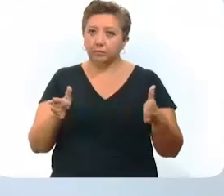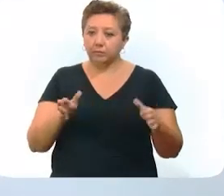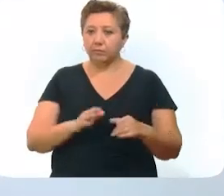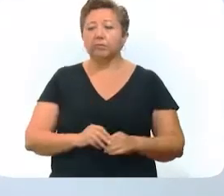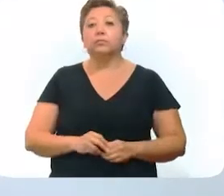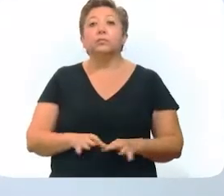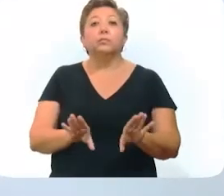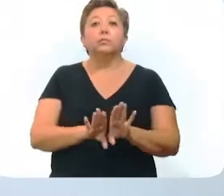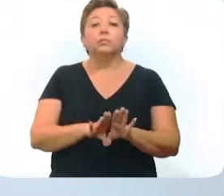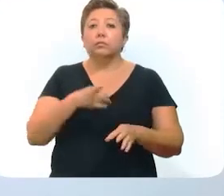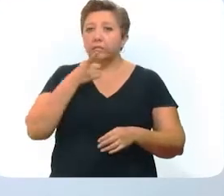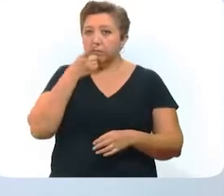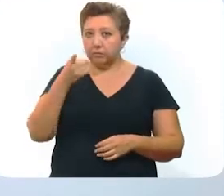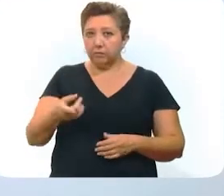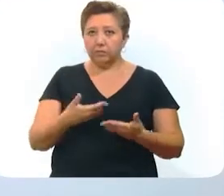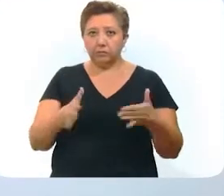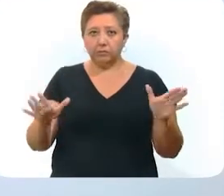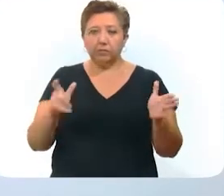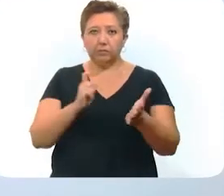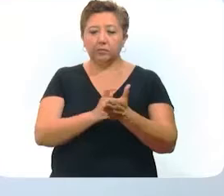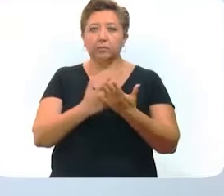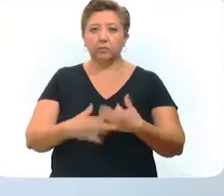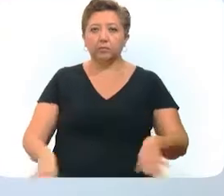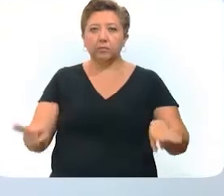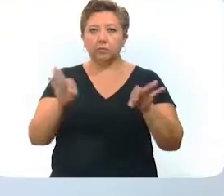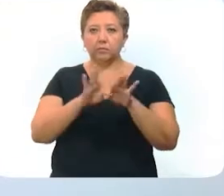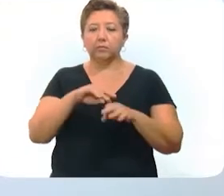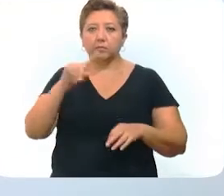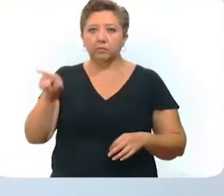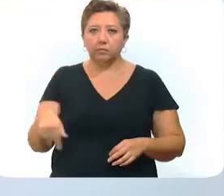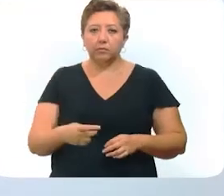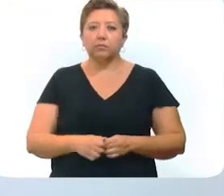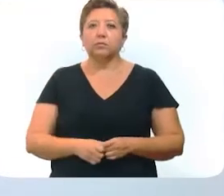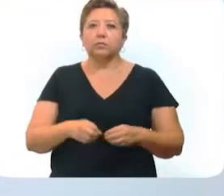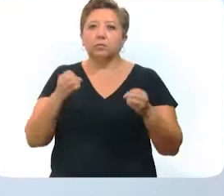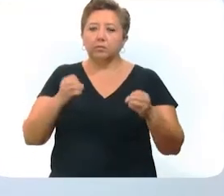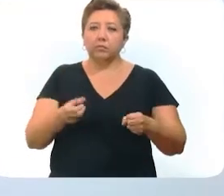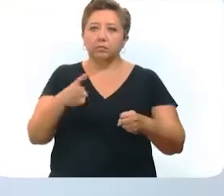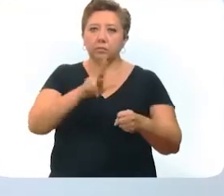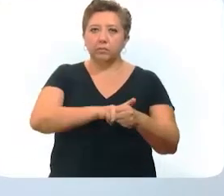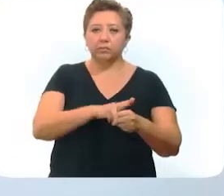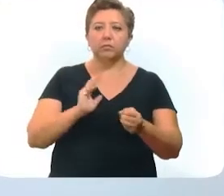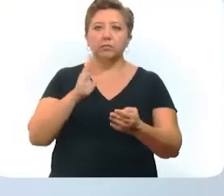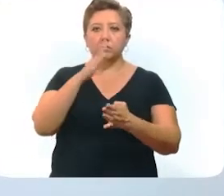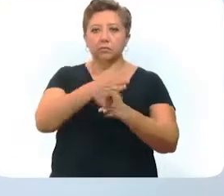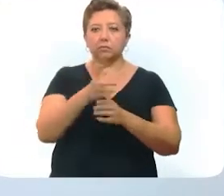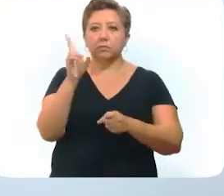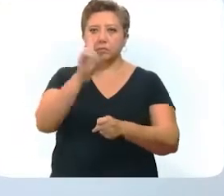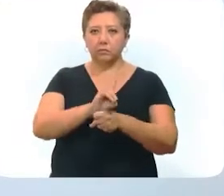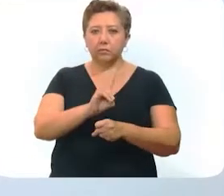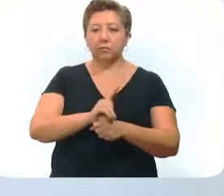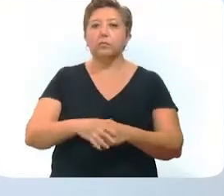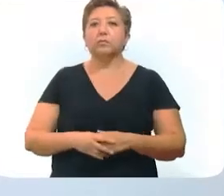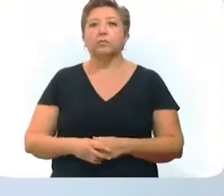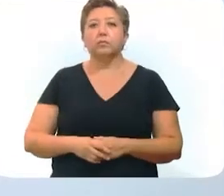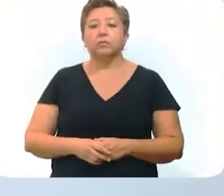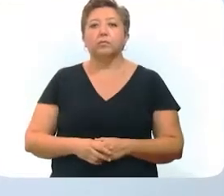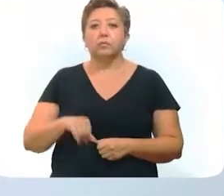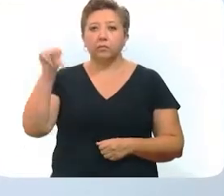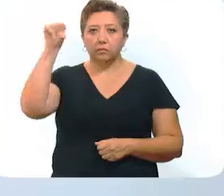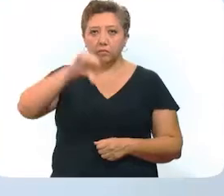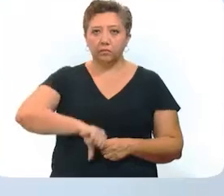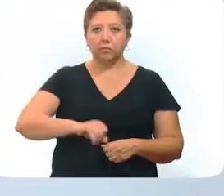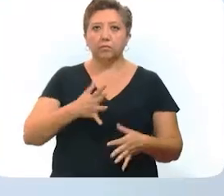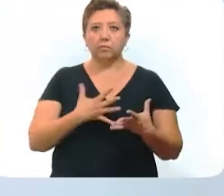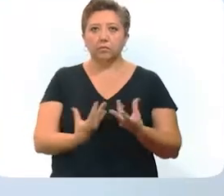Como hemos señalado, en la reapertura económica los datos más importantes son la ocupación hospitalaria y los ingresos diarios. El día